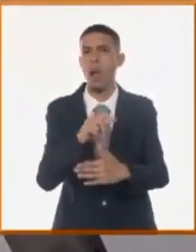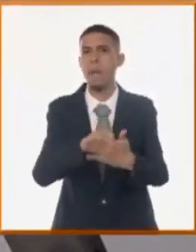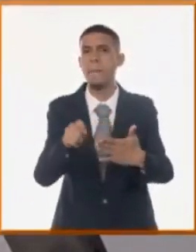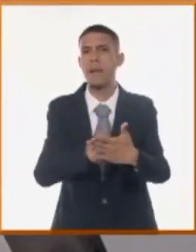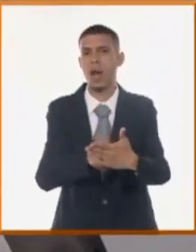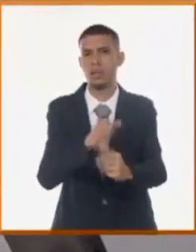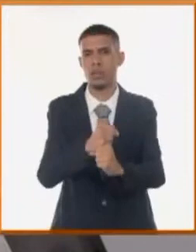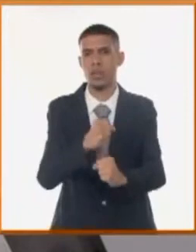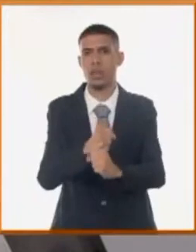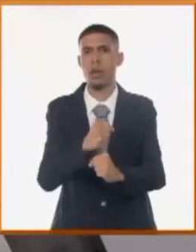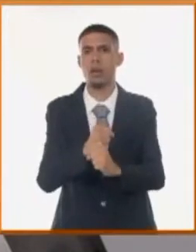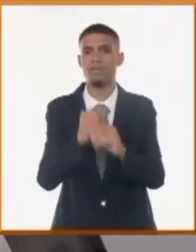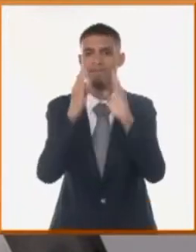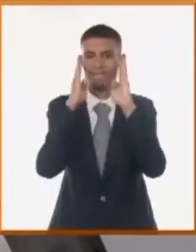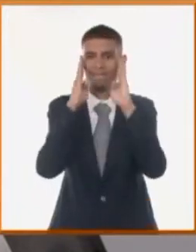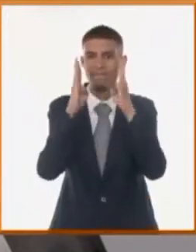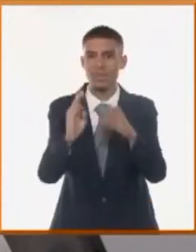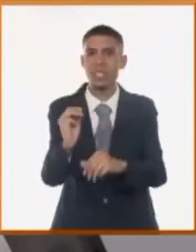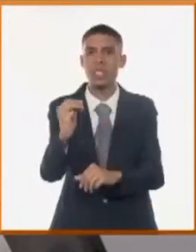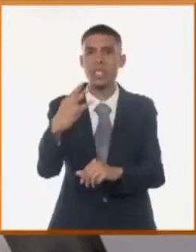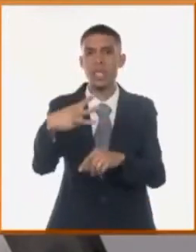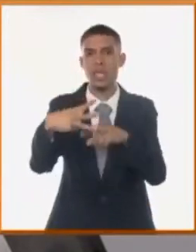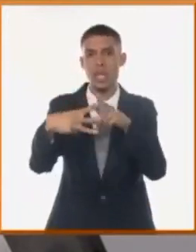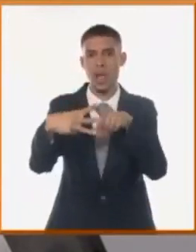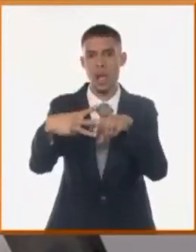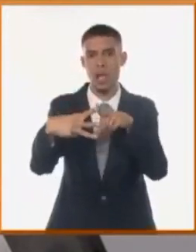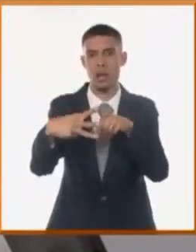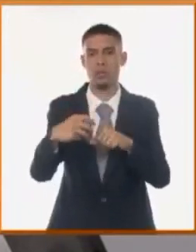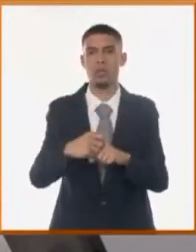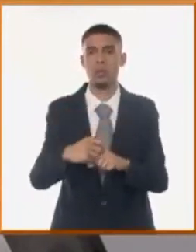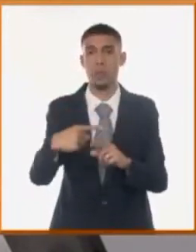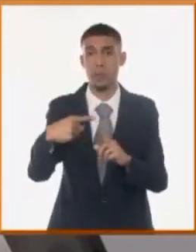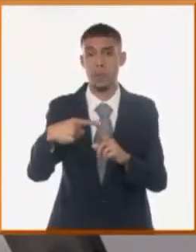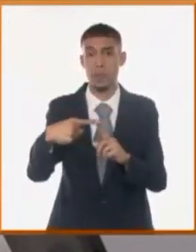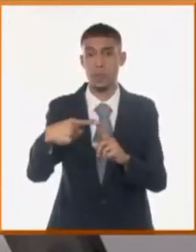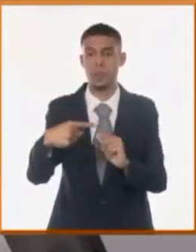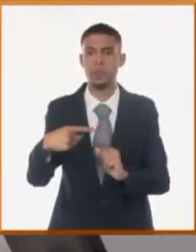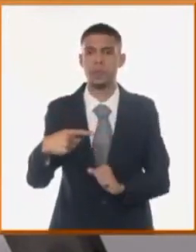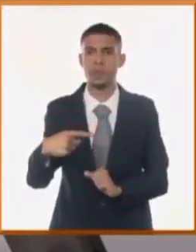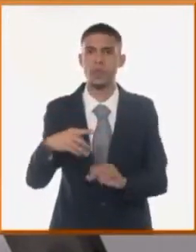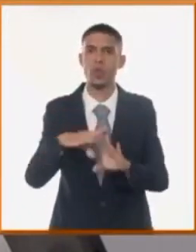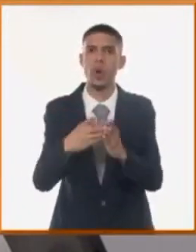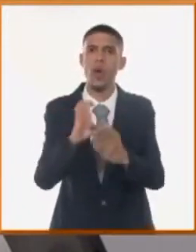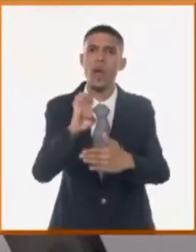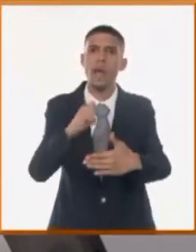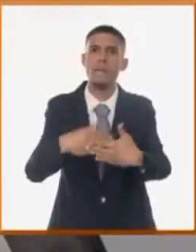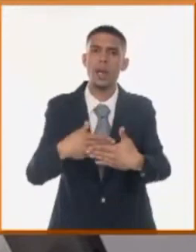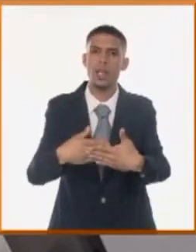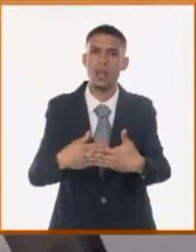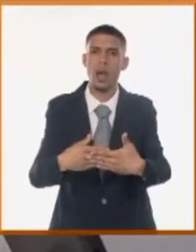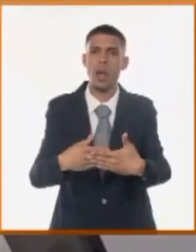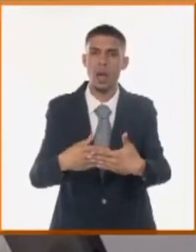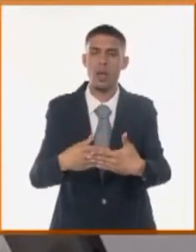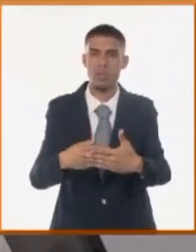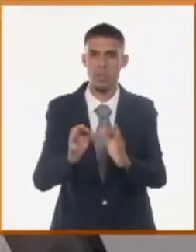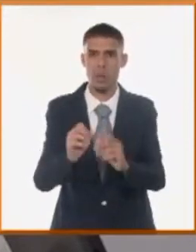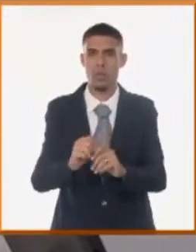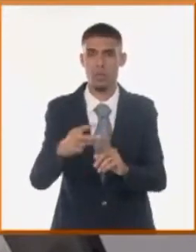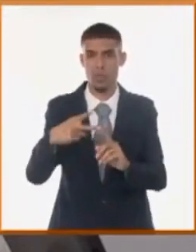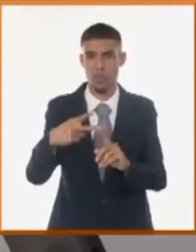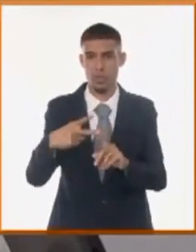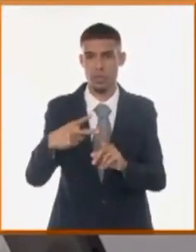hemos enfocado en tres líneas fundamentales. Una de ellas está en la gestión empresarial, otra está asociada a la